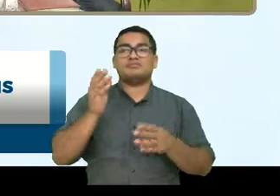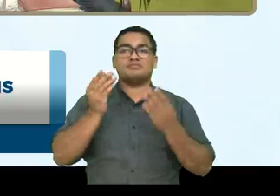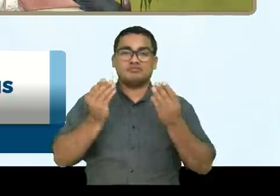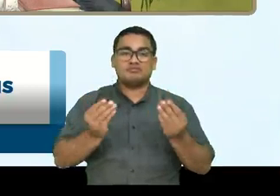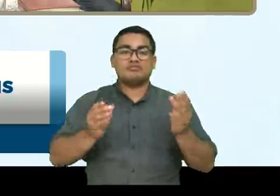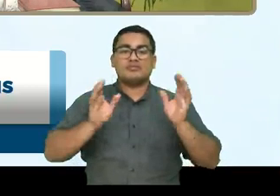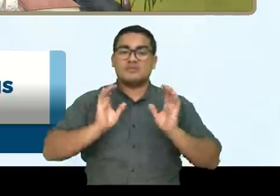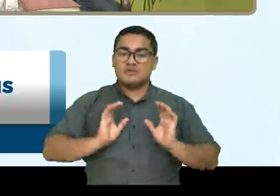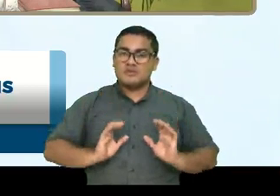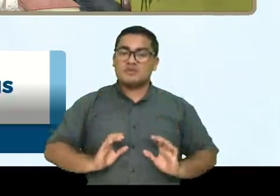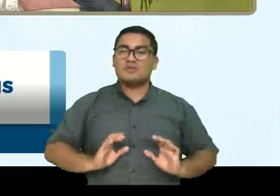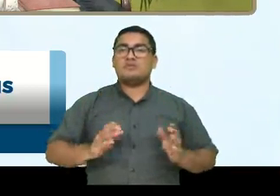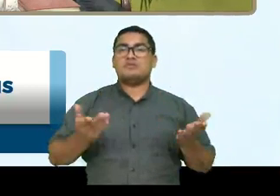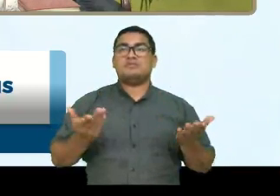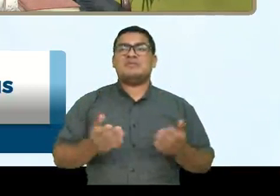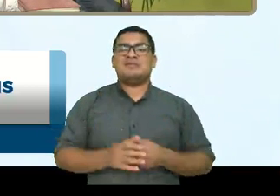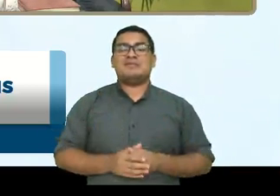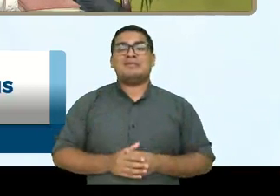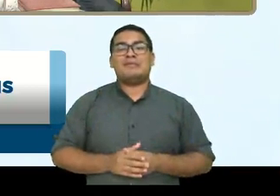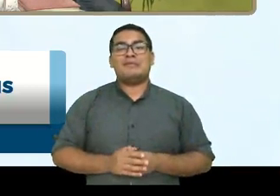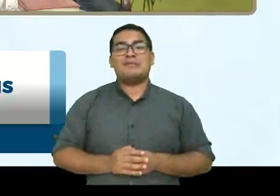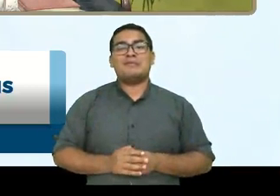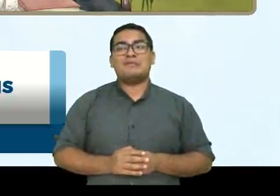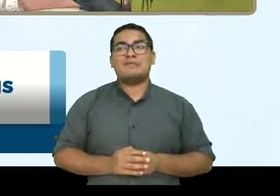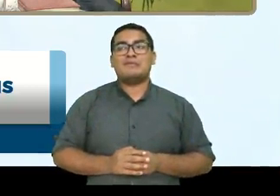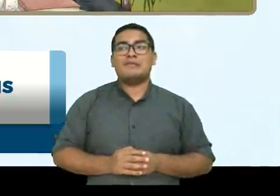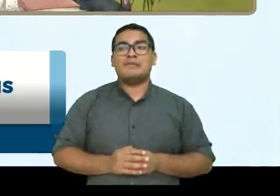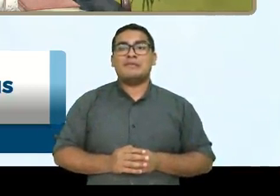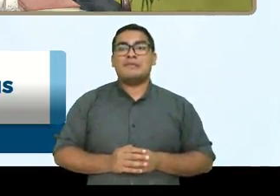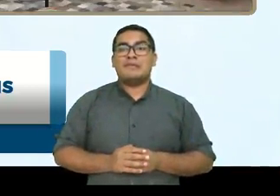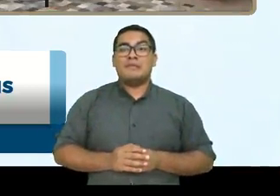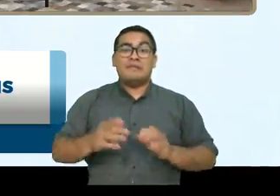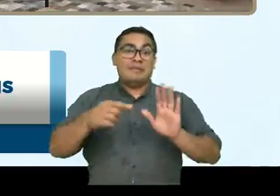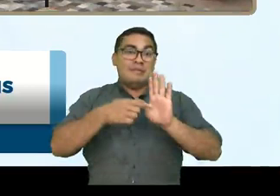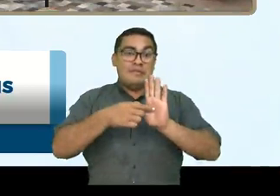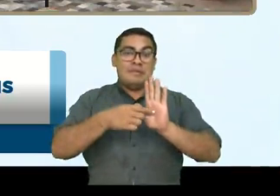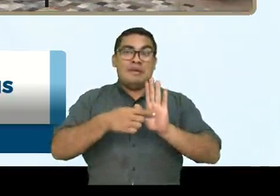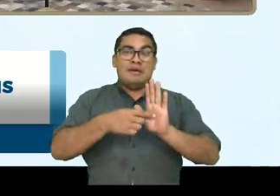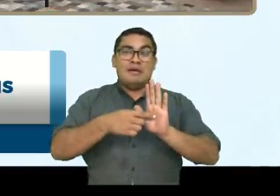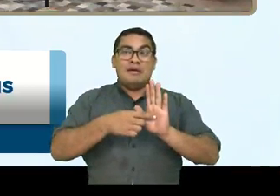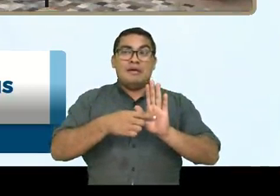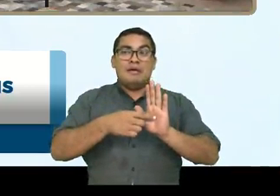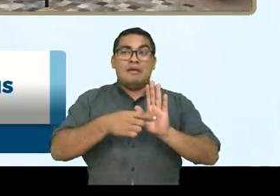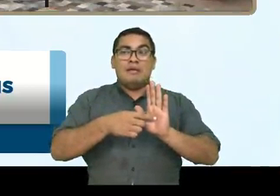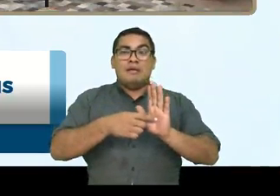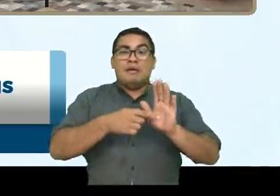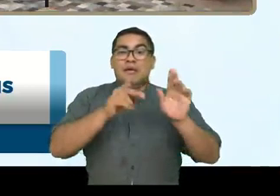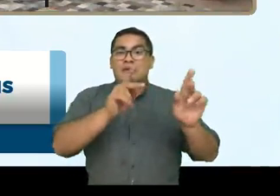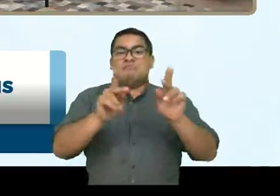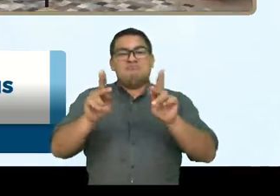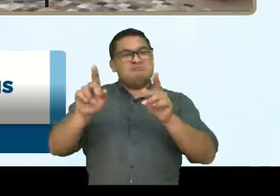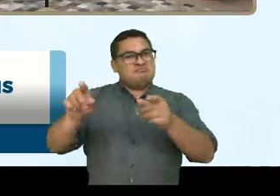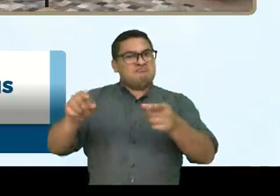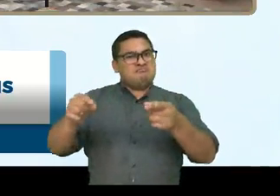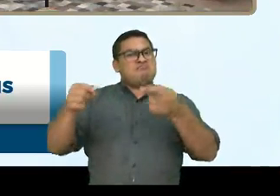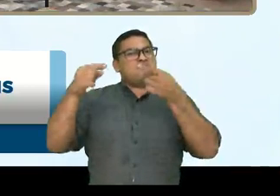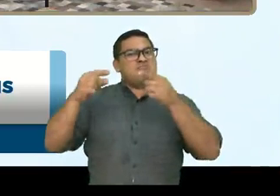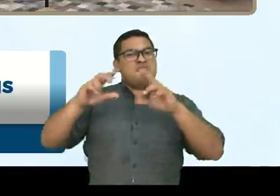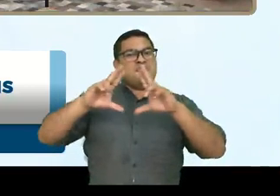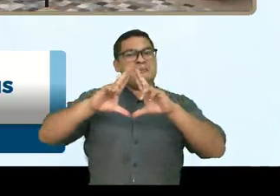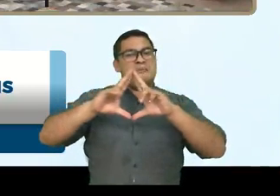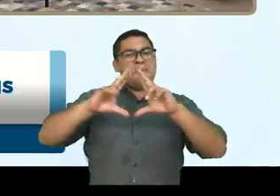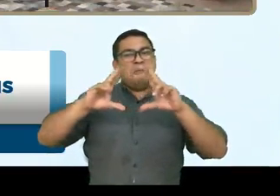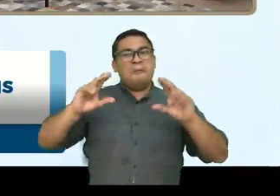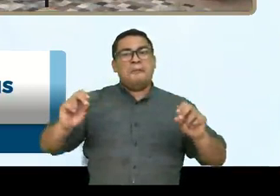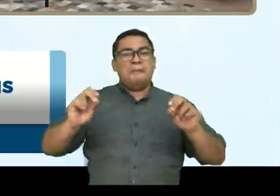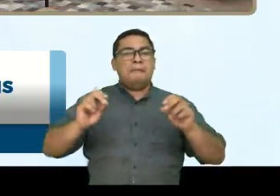respiratoria, hepática, renal. Y se puede confundir ahorita, usted sabe que los enemigos de Nicaragua, principalmente ahora